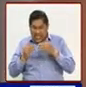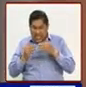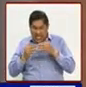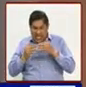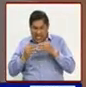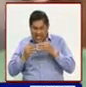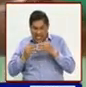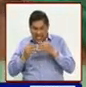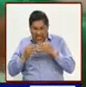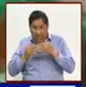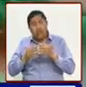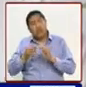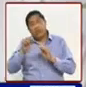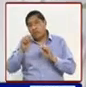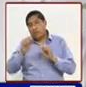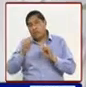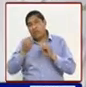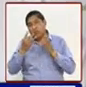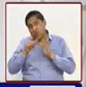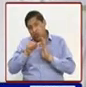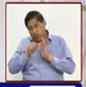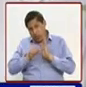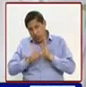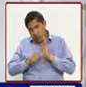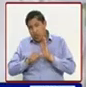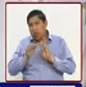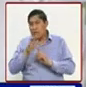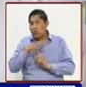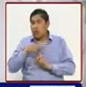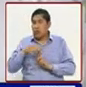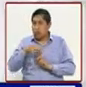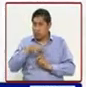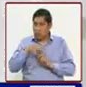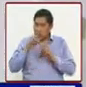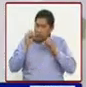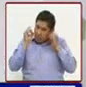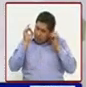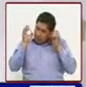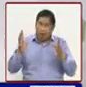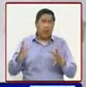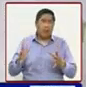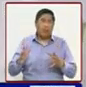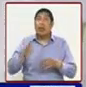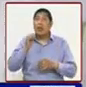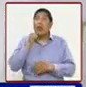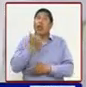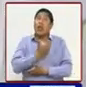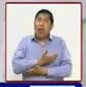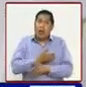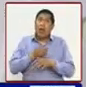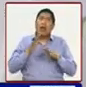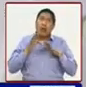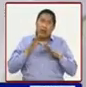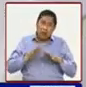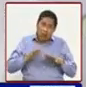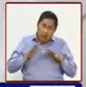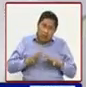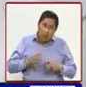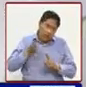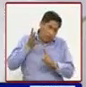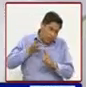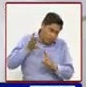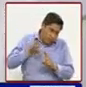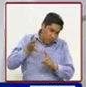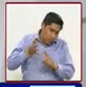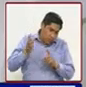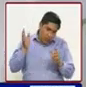en varias oportunidades y en estos momentos su condición todavía es grave. La hija está estable, su diagnóstico es